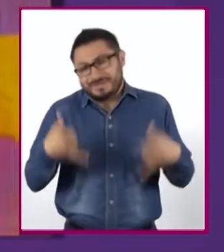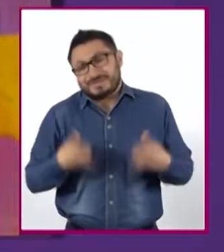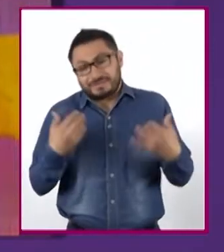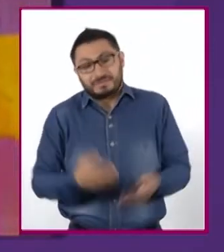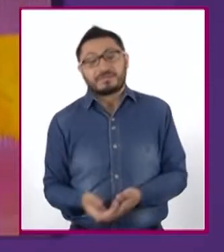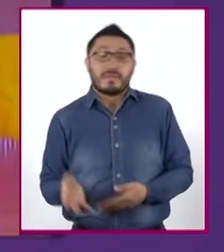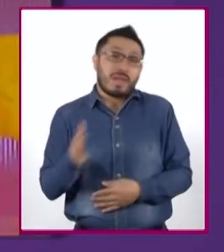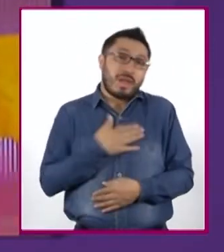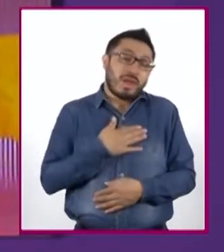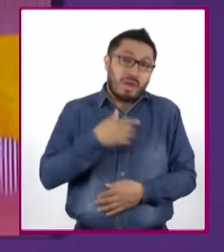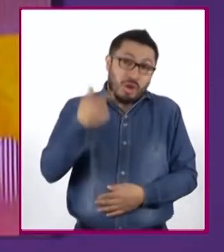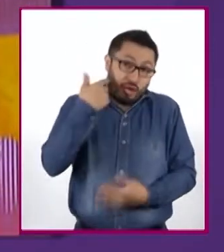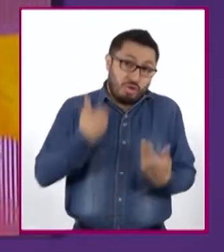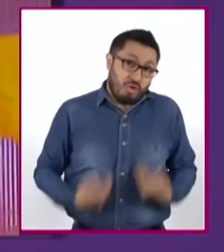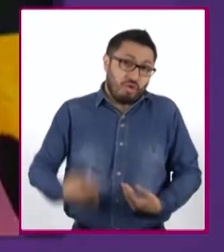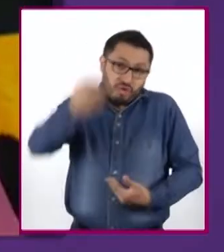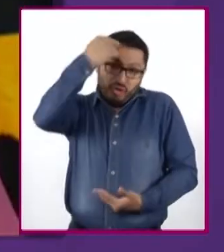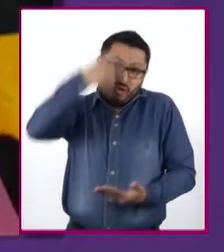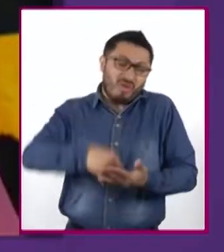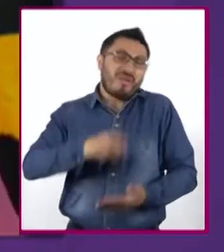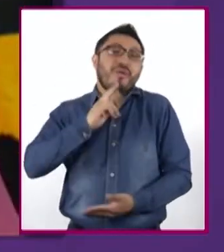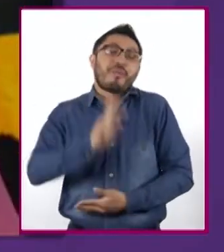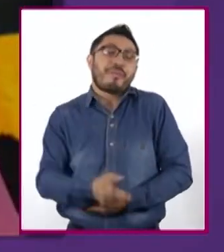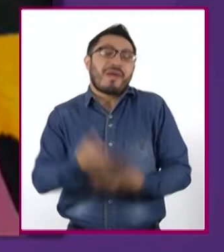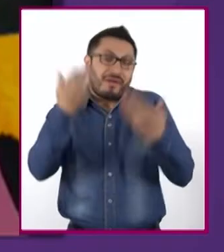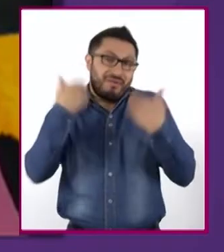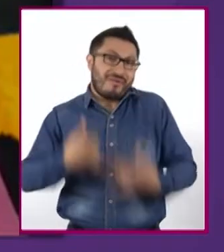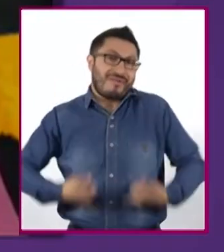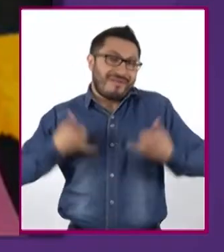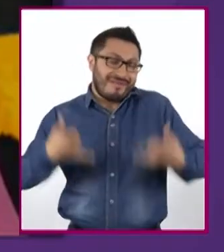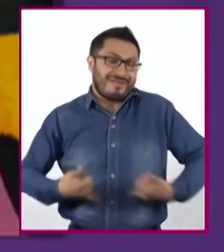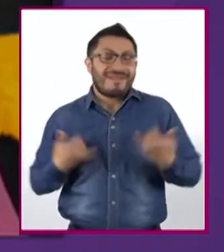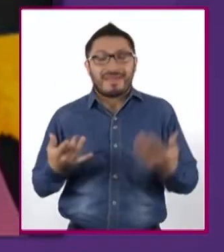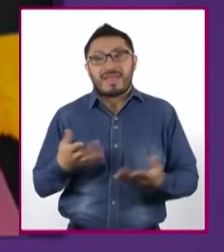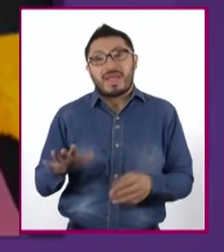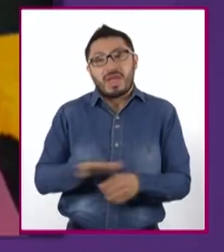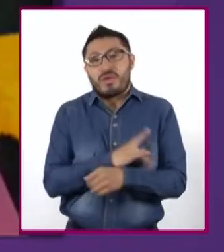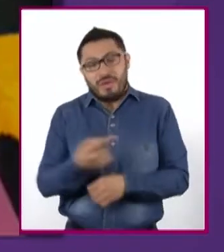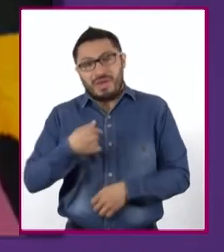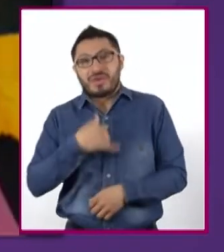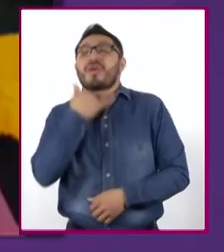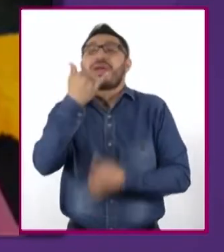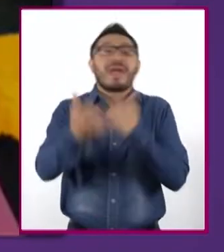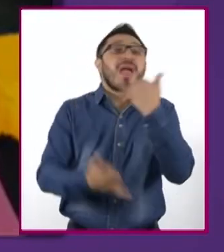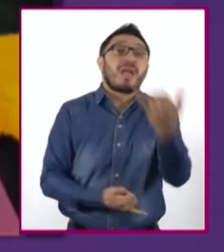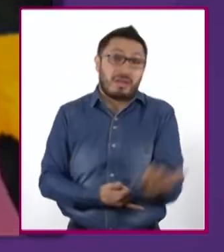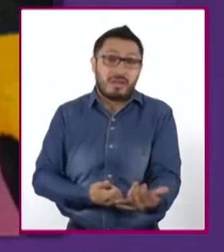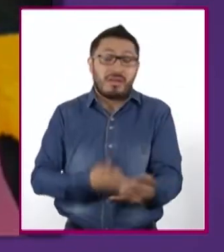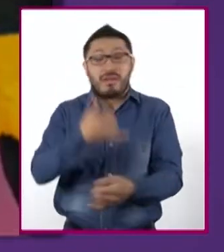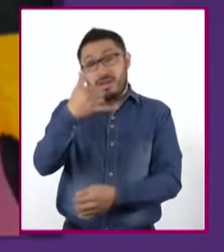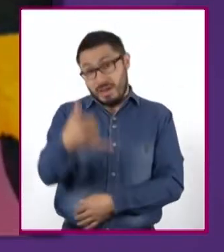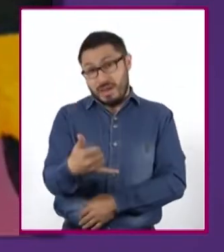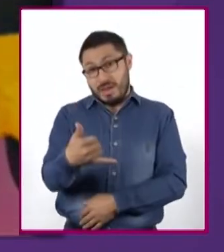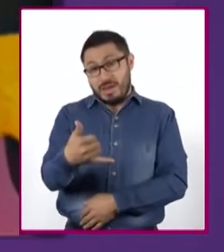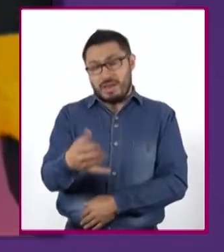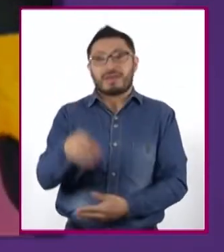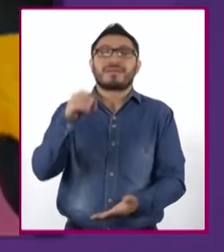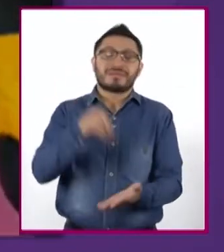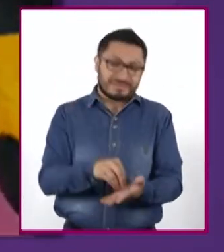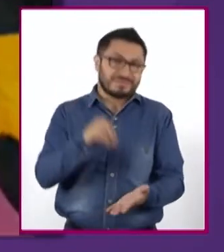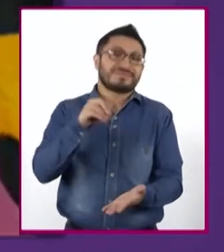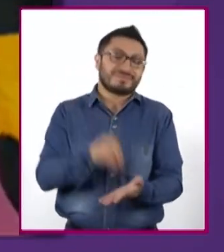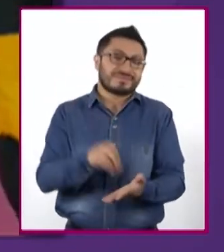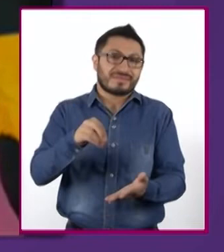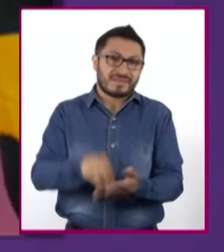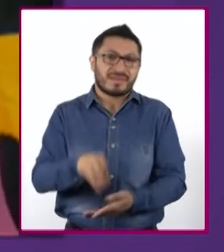Bueno, yo creo que lo mejor que me puede pasar en la adolescencia es que puedo cometer errores y aún tengo oportunidades